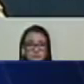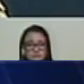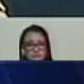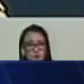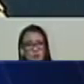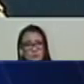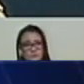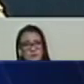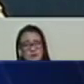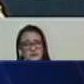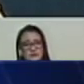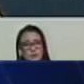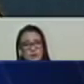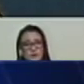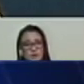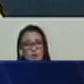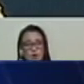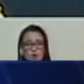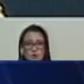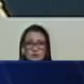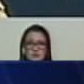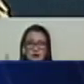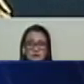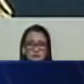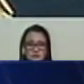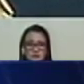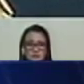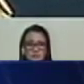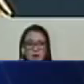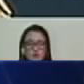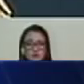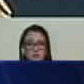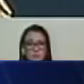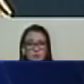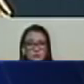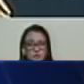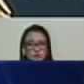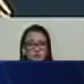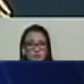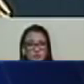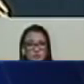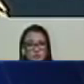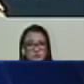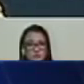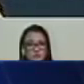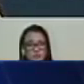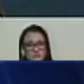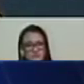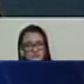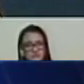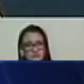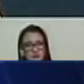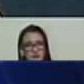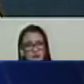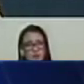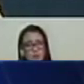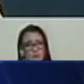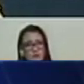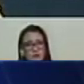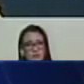votación en el estado Zulia de una persona que había acompañado a más de una persona para voto asistido, y de inmediato fue detenida